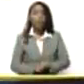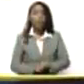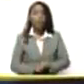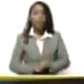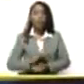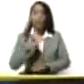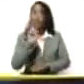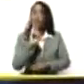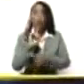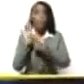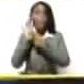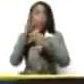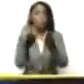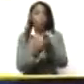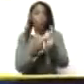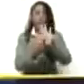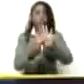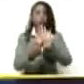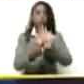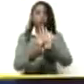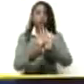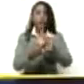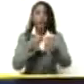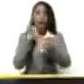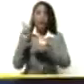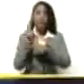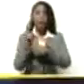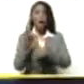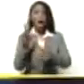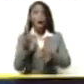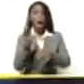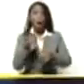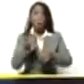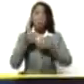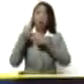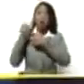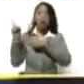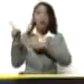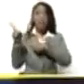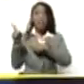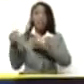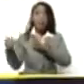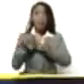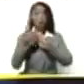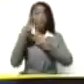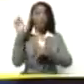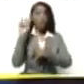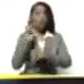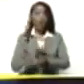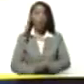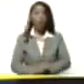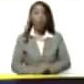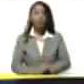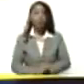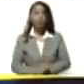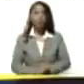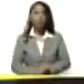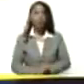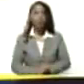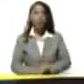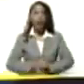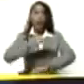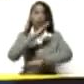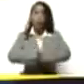dan señales. Ah, no, parece que es bueno el terrorismo si es contra Venezuela. Es la